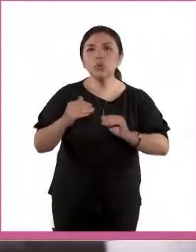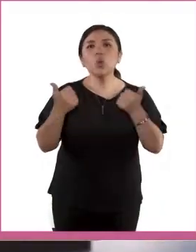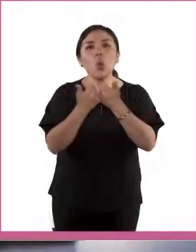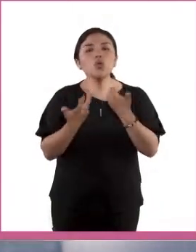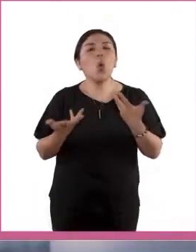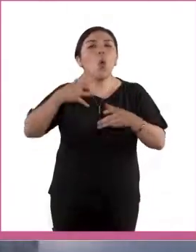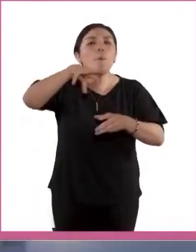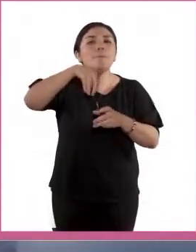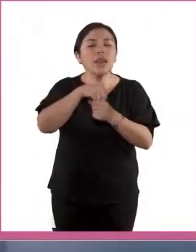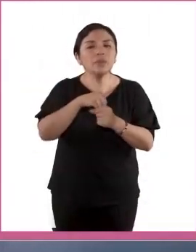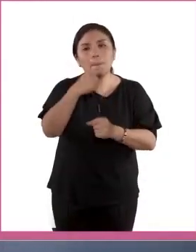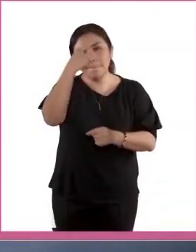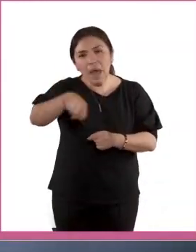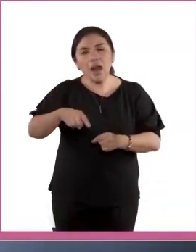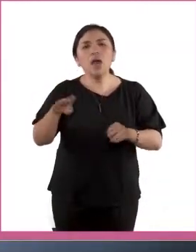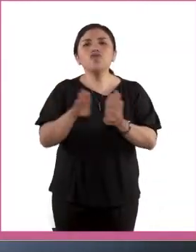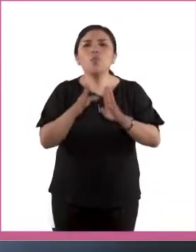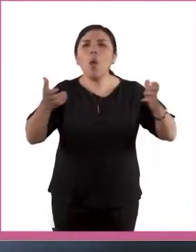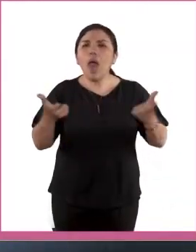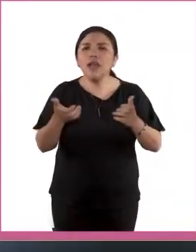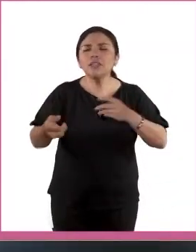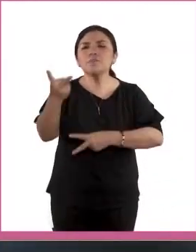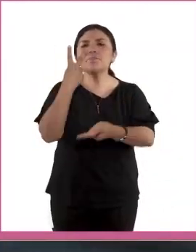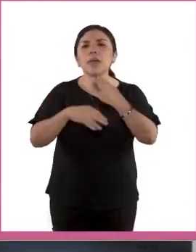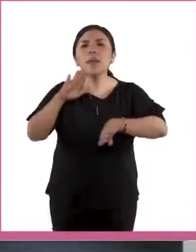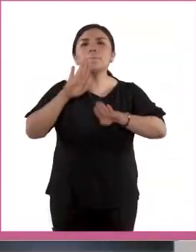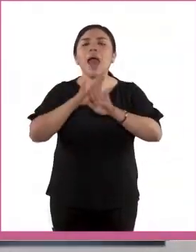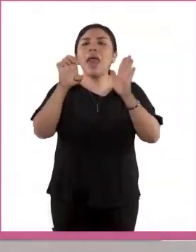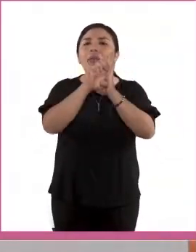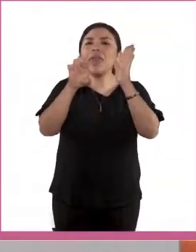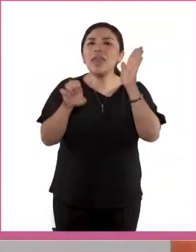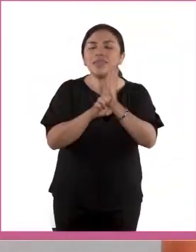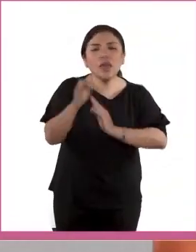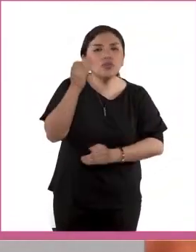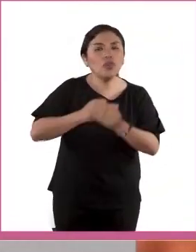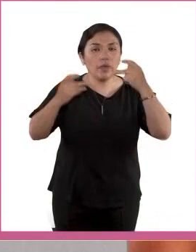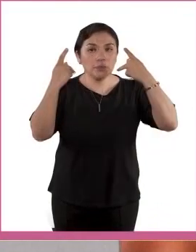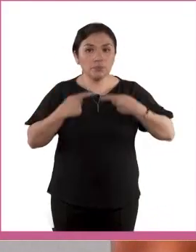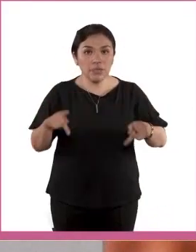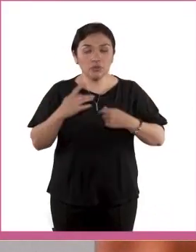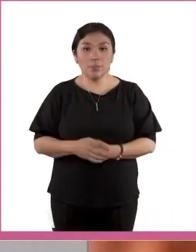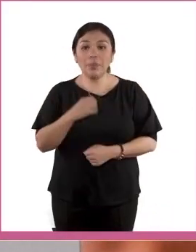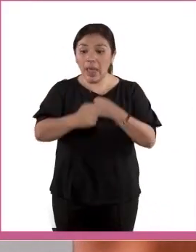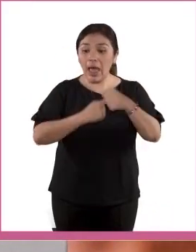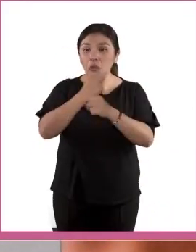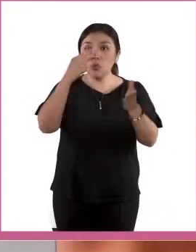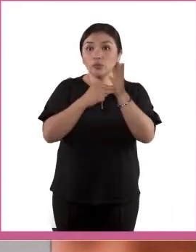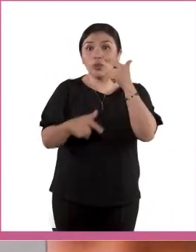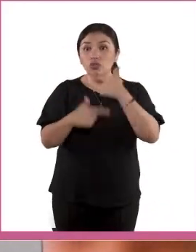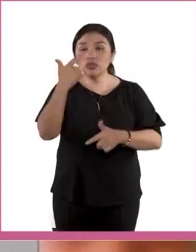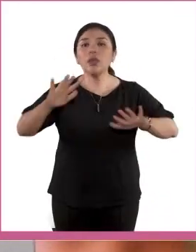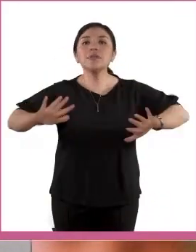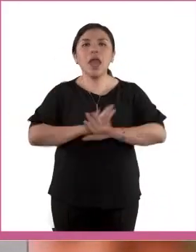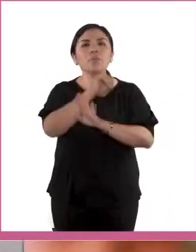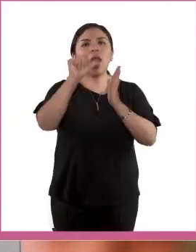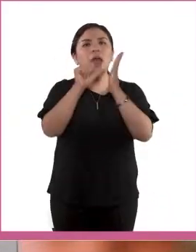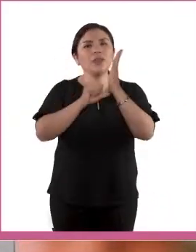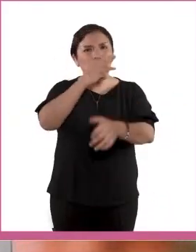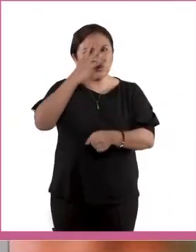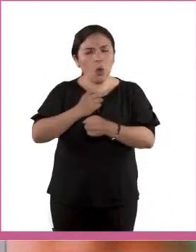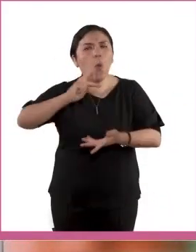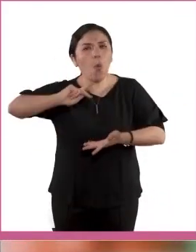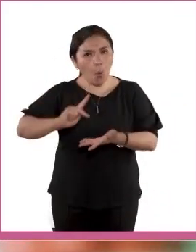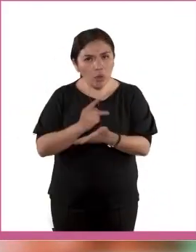ser formativa e integral, vinculada con la construcción de una ética pública. En 2012